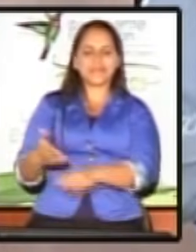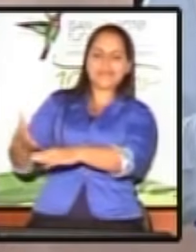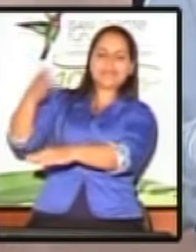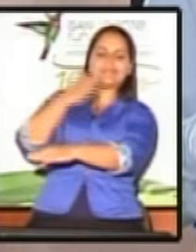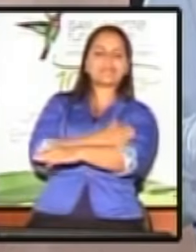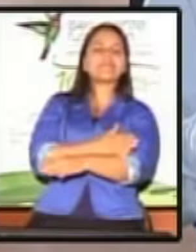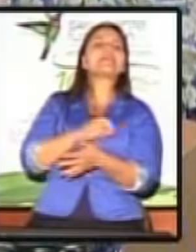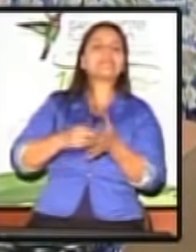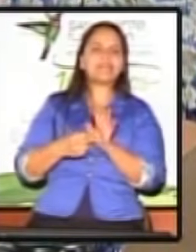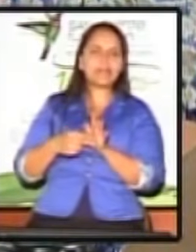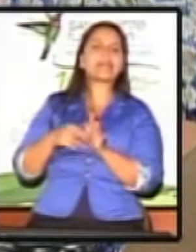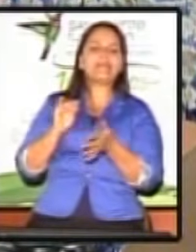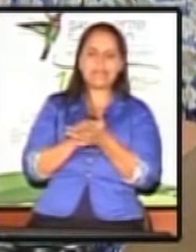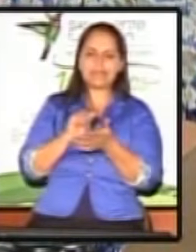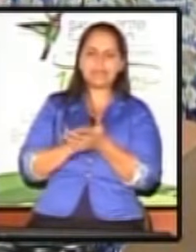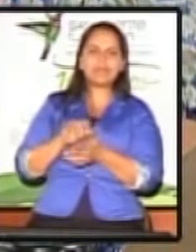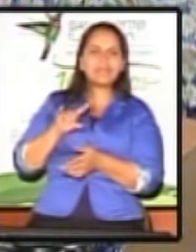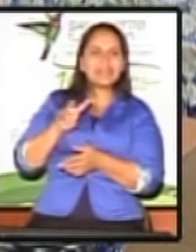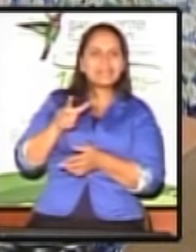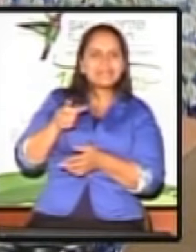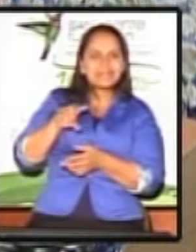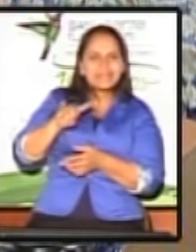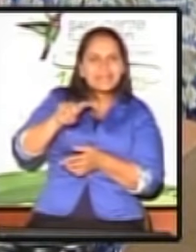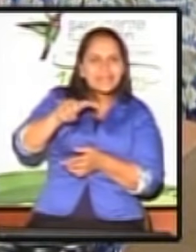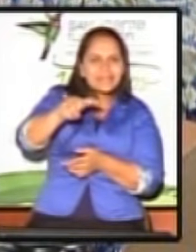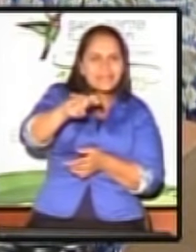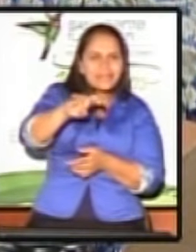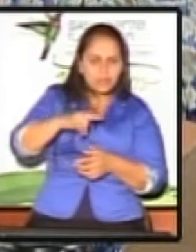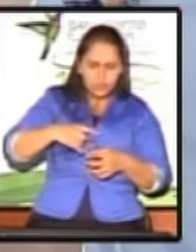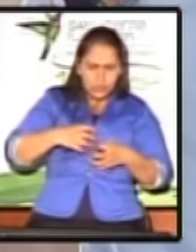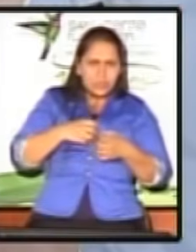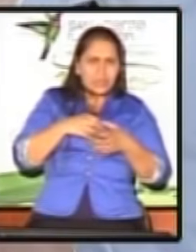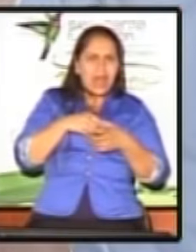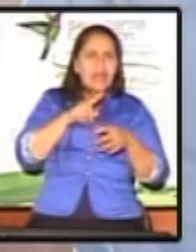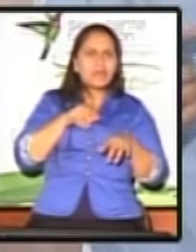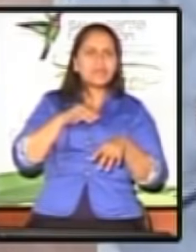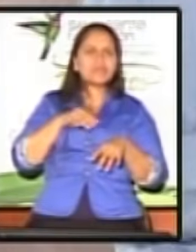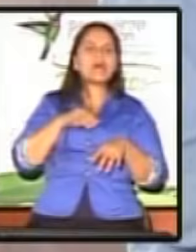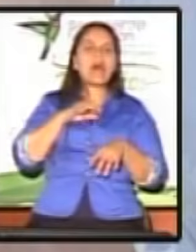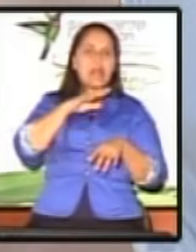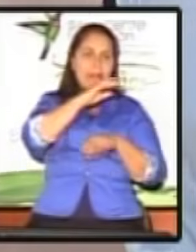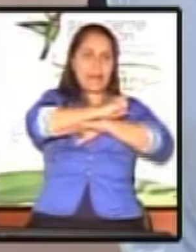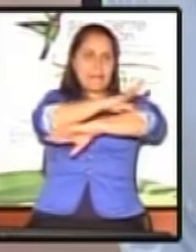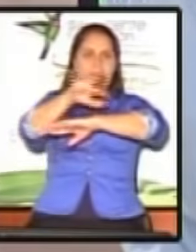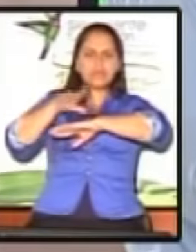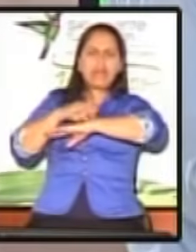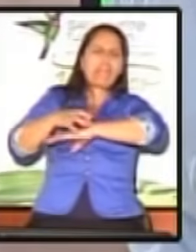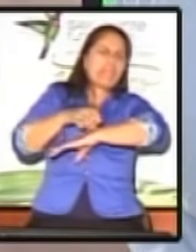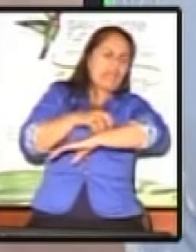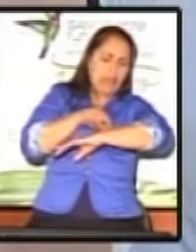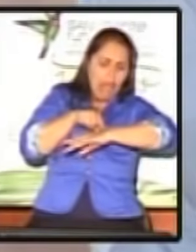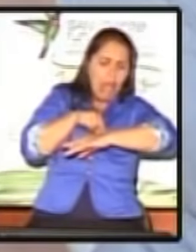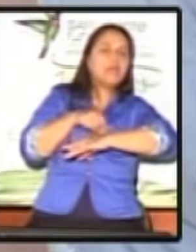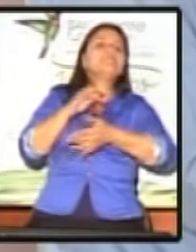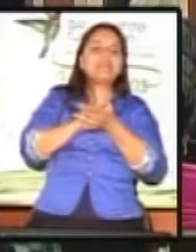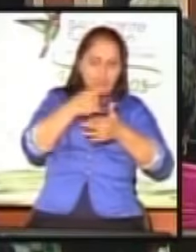generaba el cangrejo en los ahogados y en las personas víctimas en el mar de naufragios. La realidad